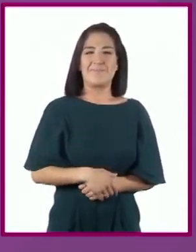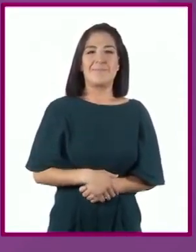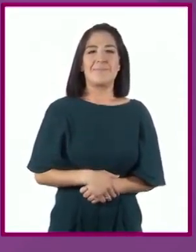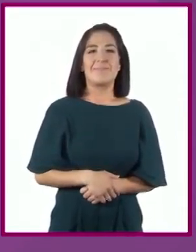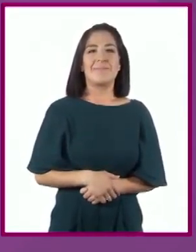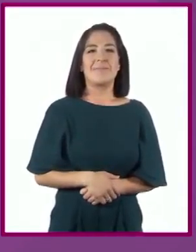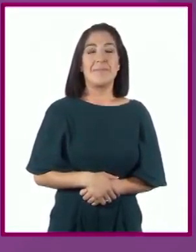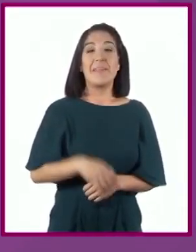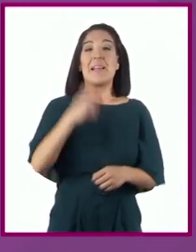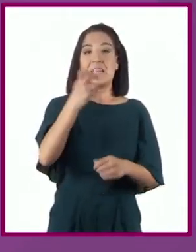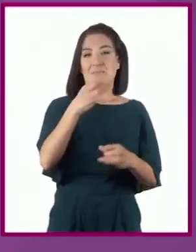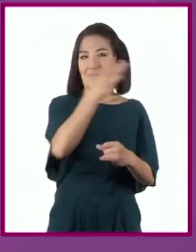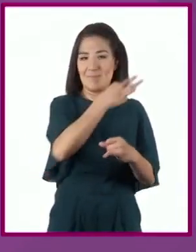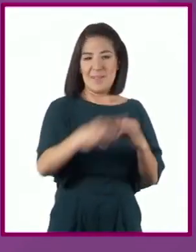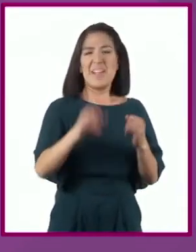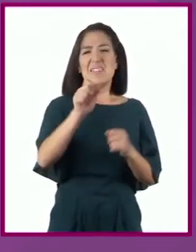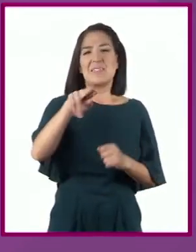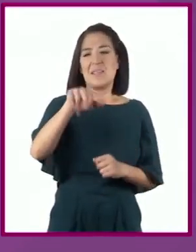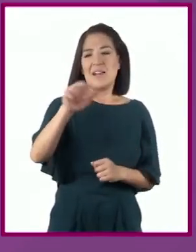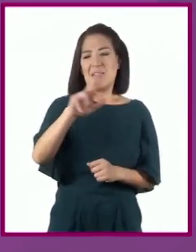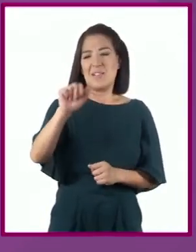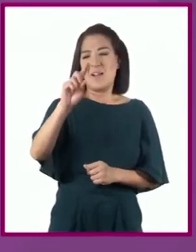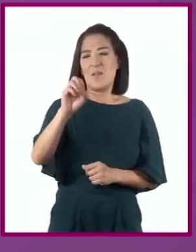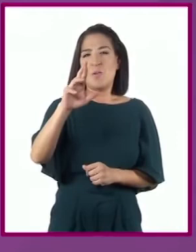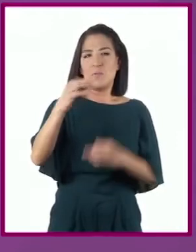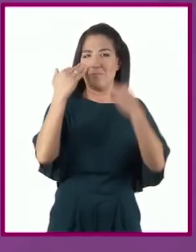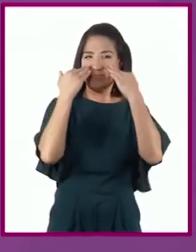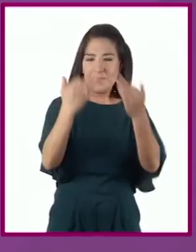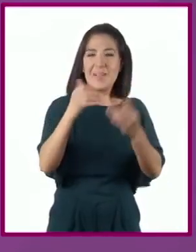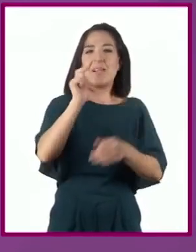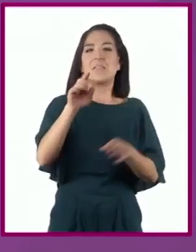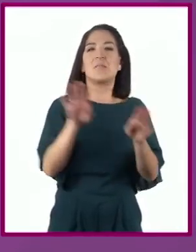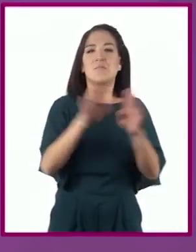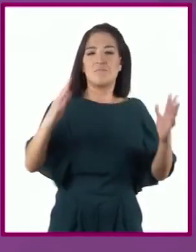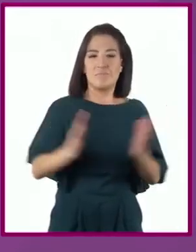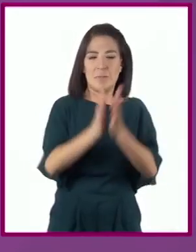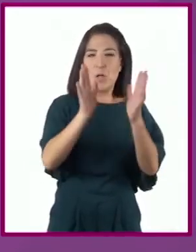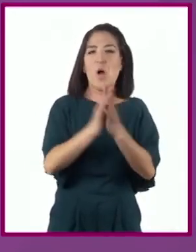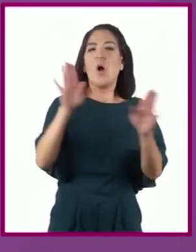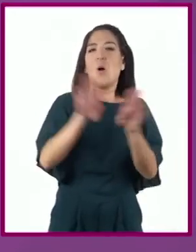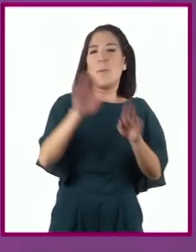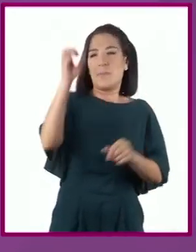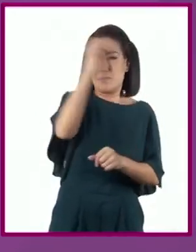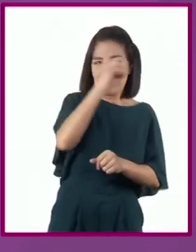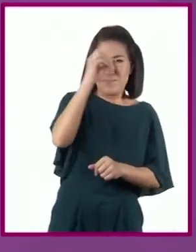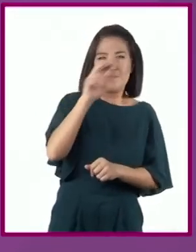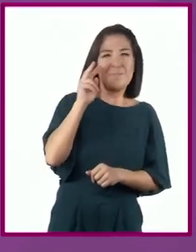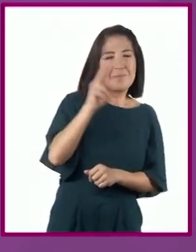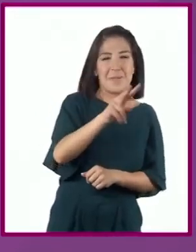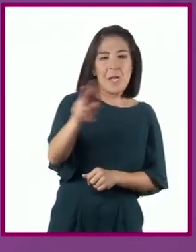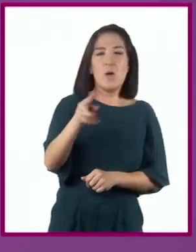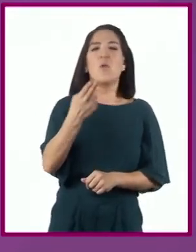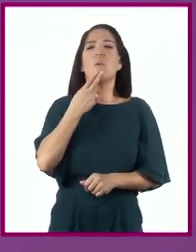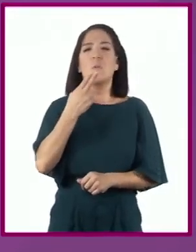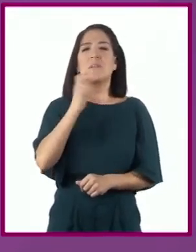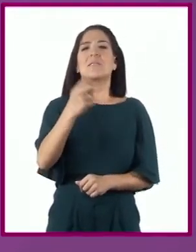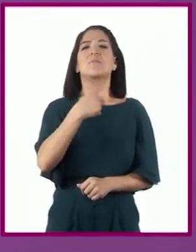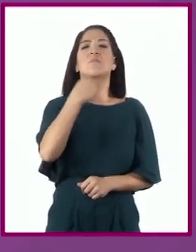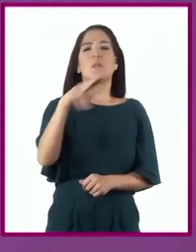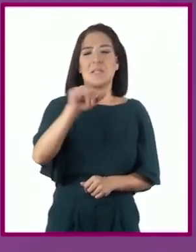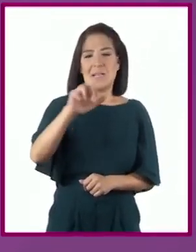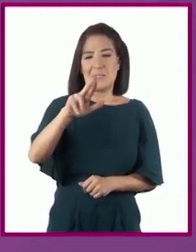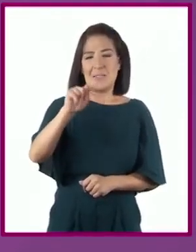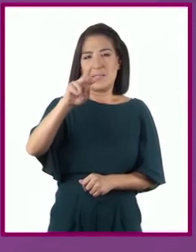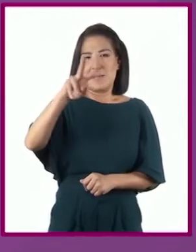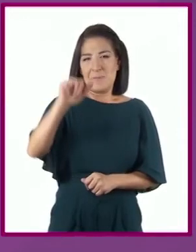Finalmente, el narrador testigo está dentro de la historia y participa en ella, pero como observador. Utiliza la voz narrativa en la primera